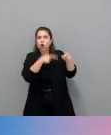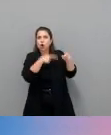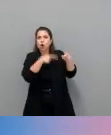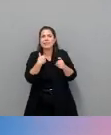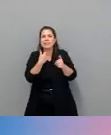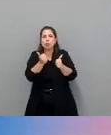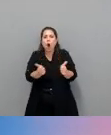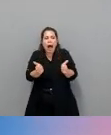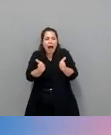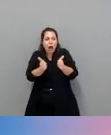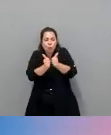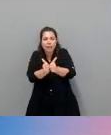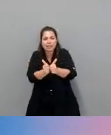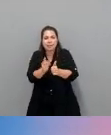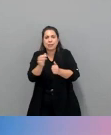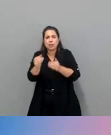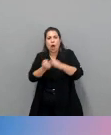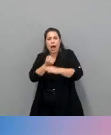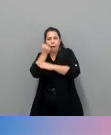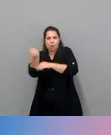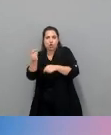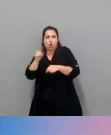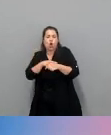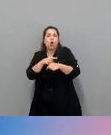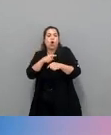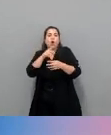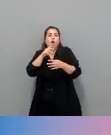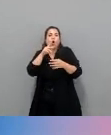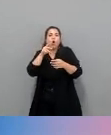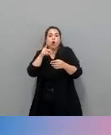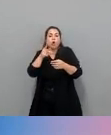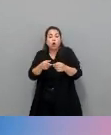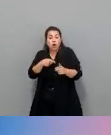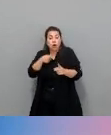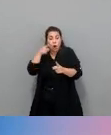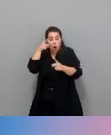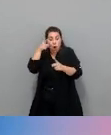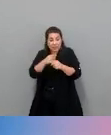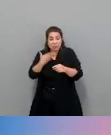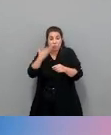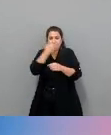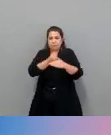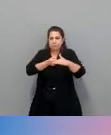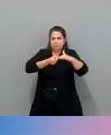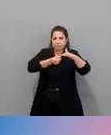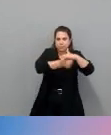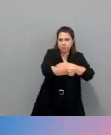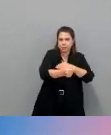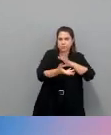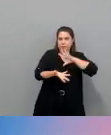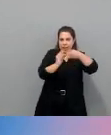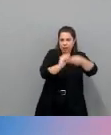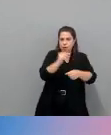apoyo durante unas horas al día, para facilitar su incorporación a la educación, al trabajo, a la